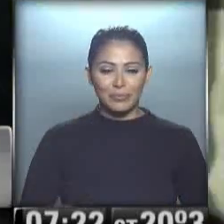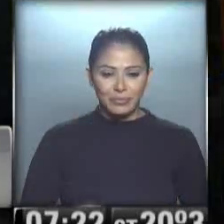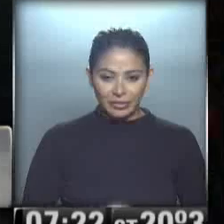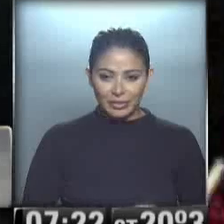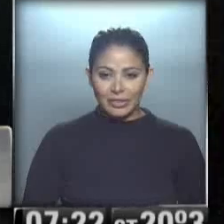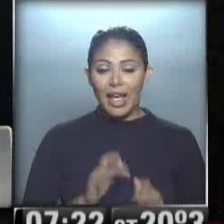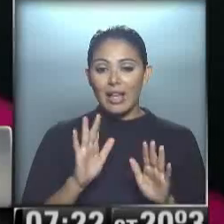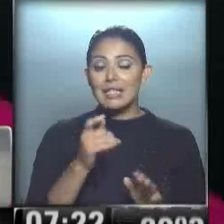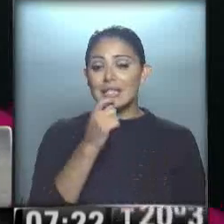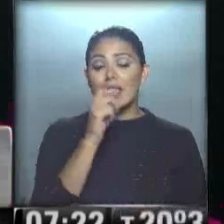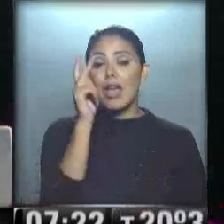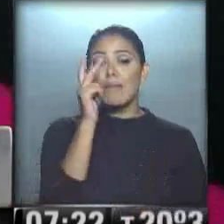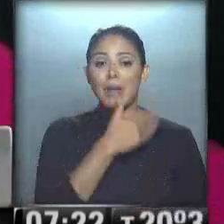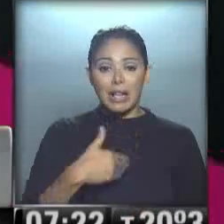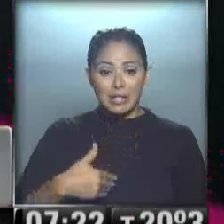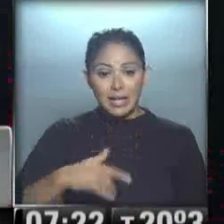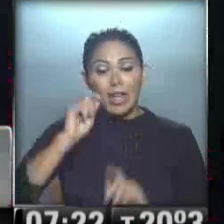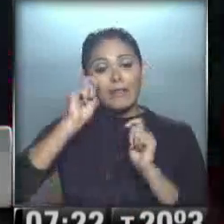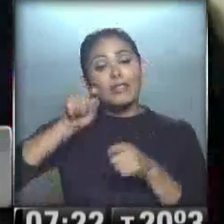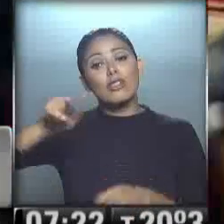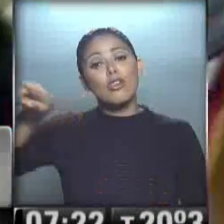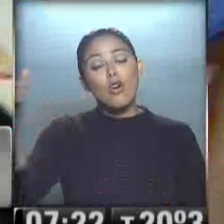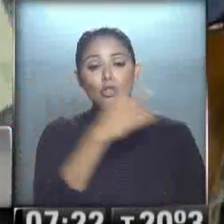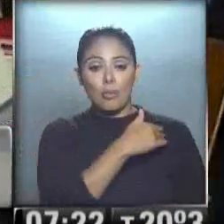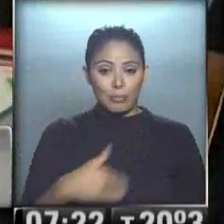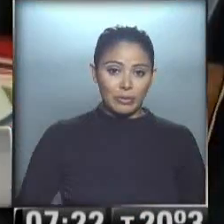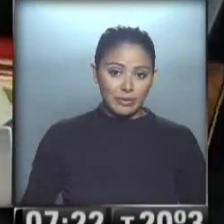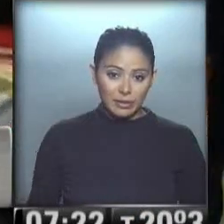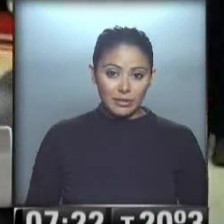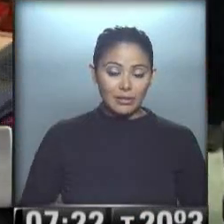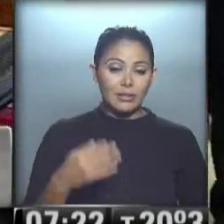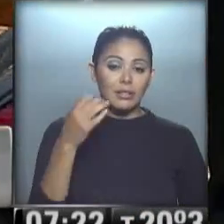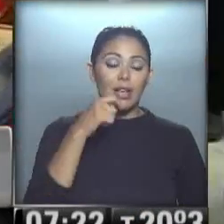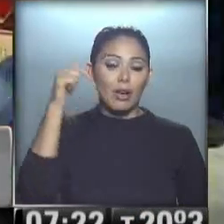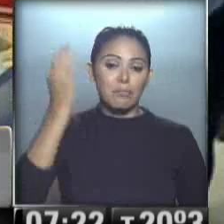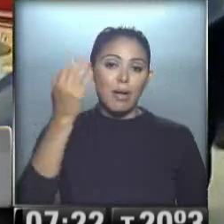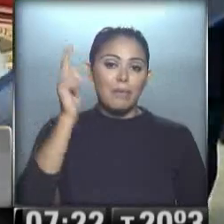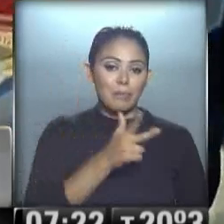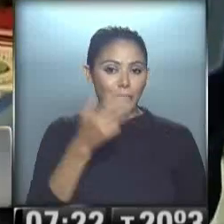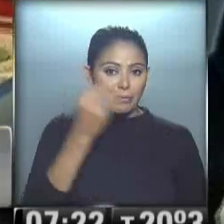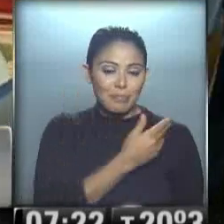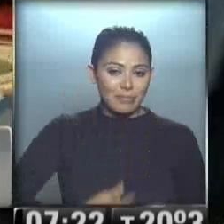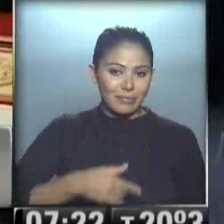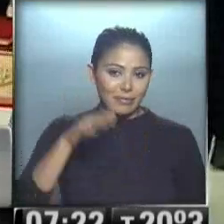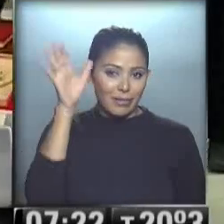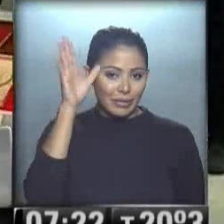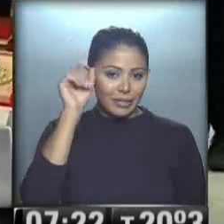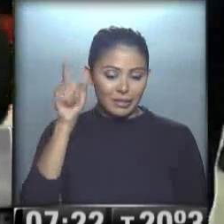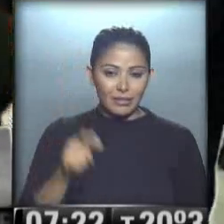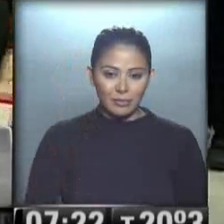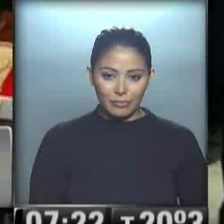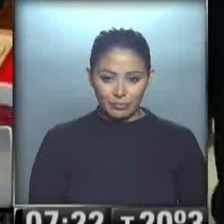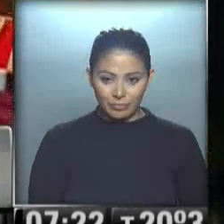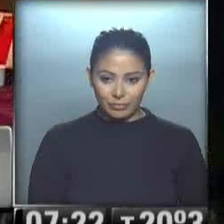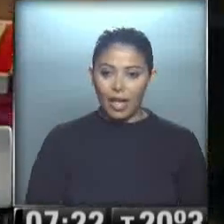que un jefe de estado visita a otro jefe de estado del Vaticano como lo es el papá Francisco